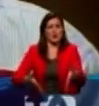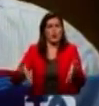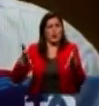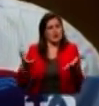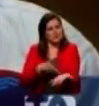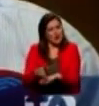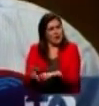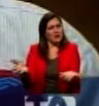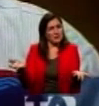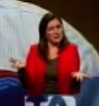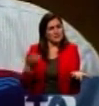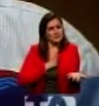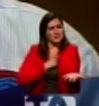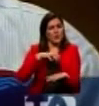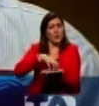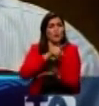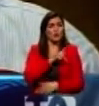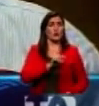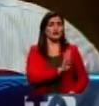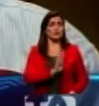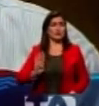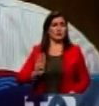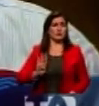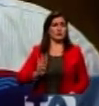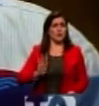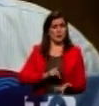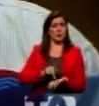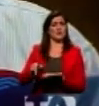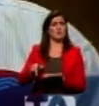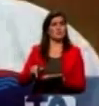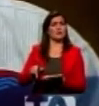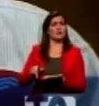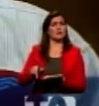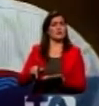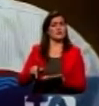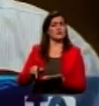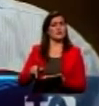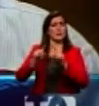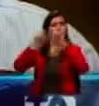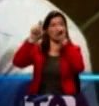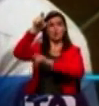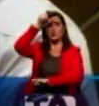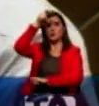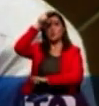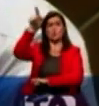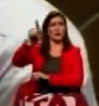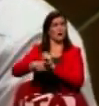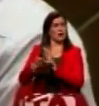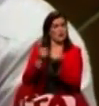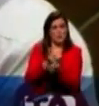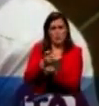está cobrando en mi provincia, en Puerto de Bolívar, la concesionaria turca Gilpo. La verdad es que